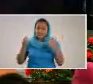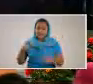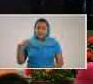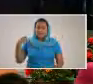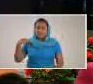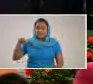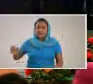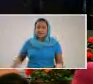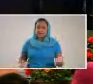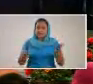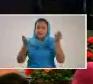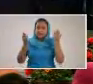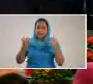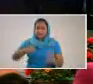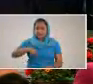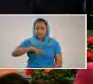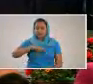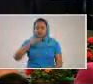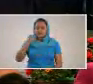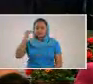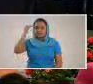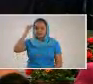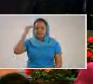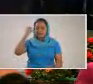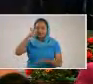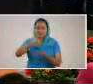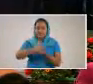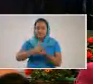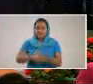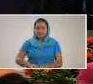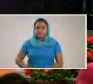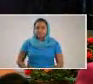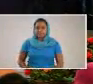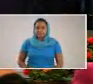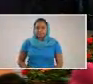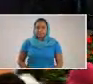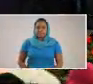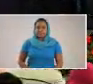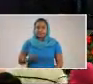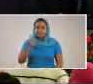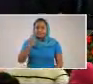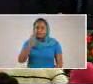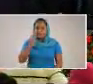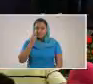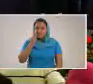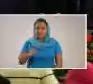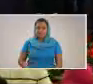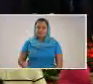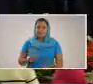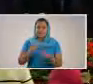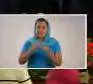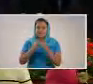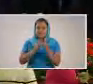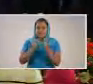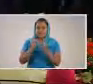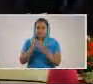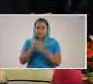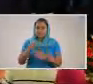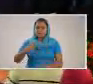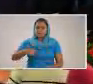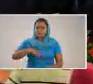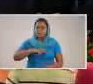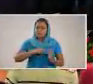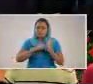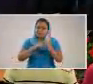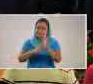levantemos nuestra cabeza. Amén. Acompáñeme a orar, hermano. Padre, en el nombre de Jesús nos